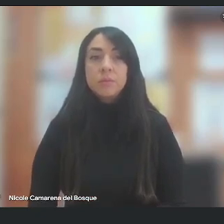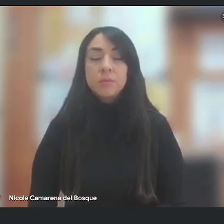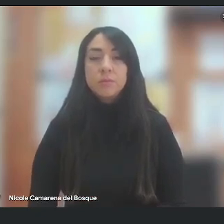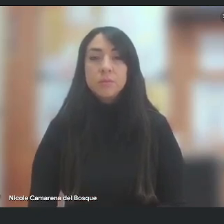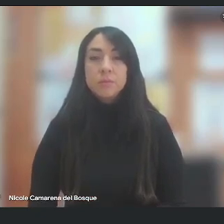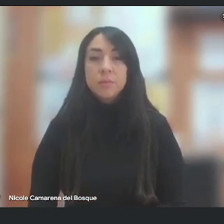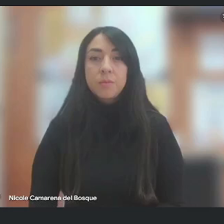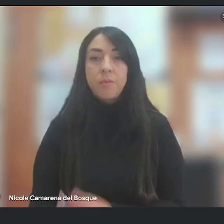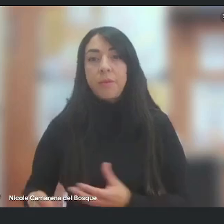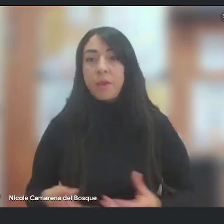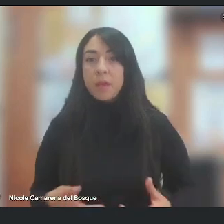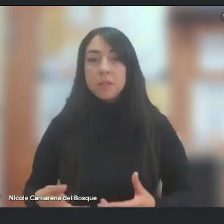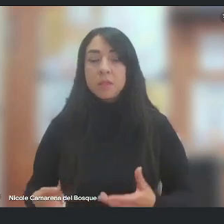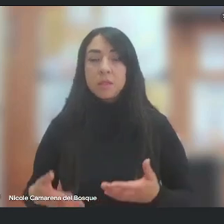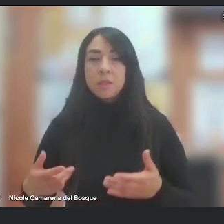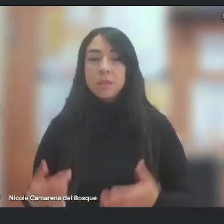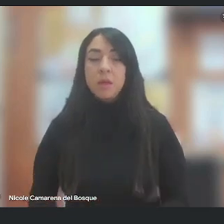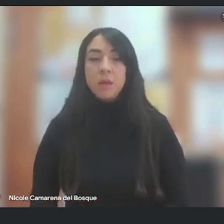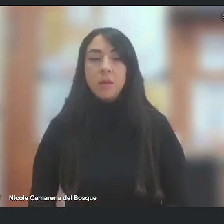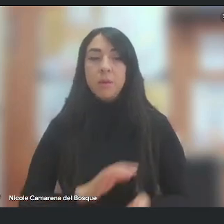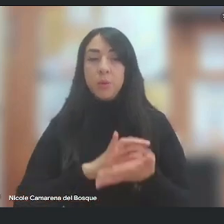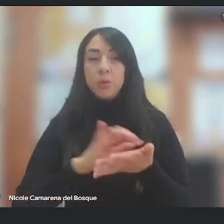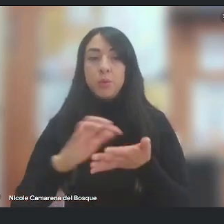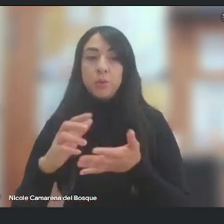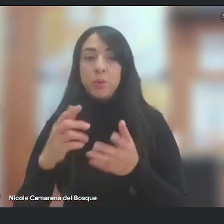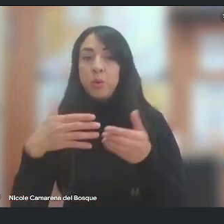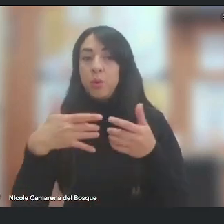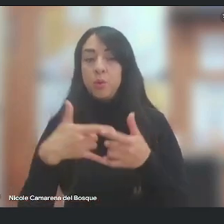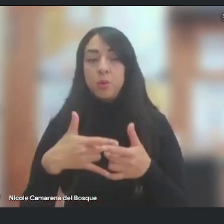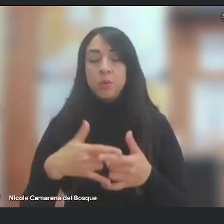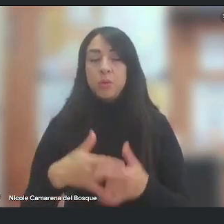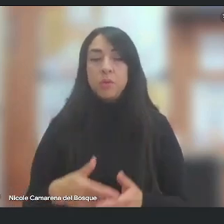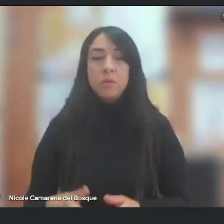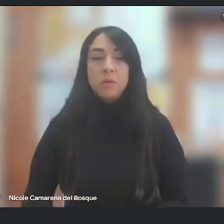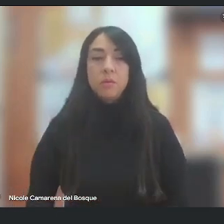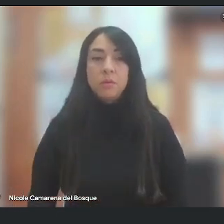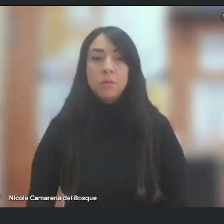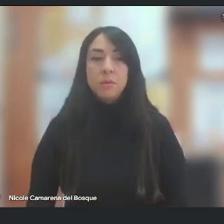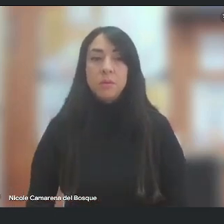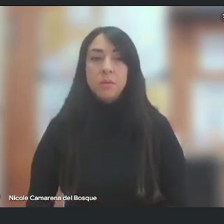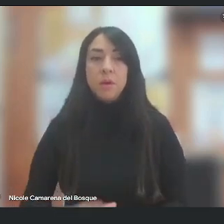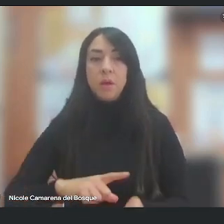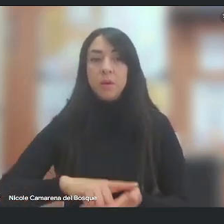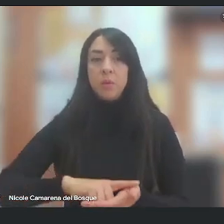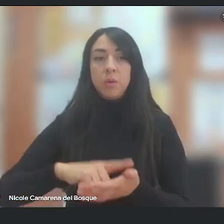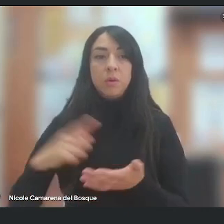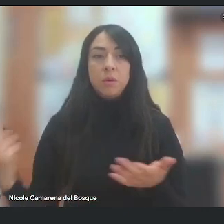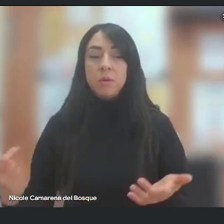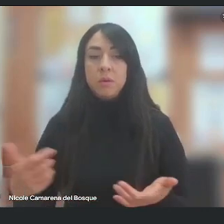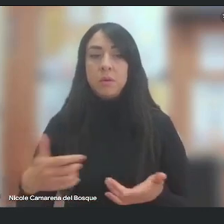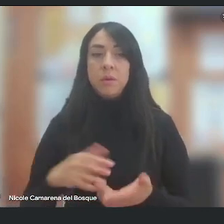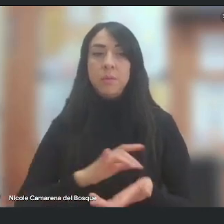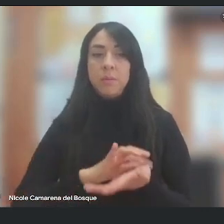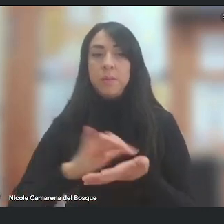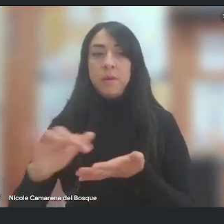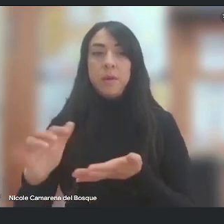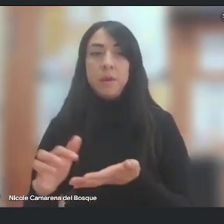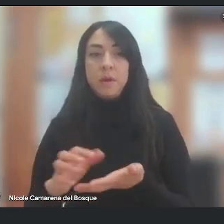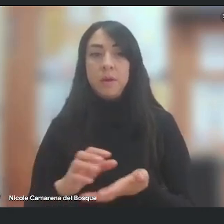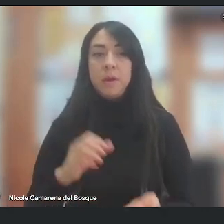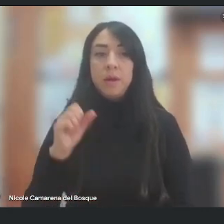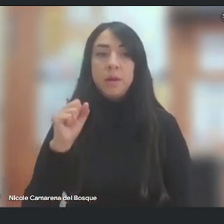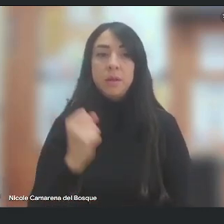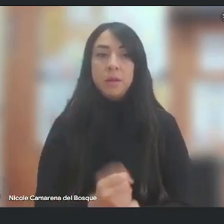de las personas con discapacidad, que básicamente serían los mismos derechos que mencionamos